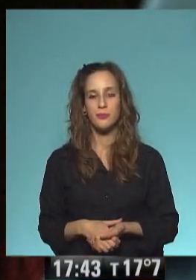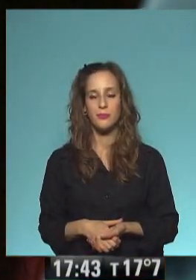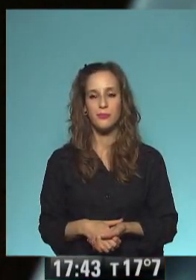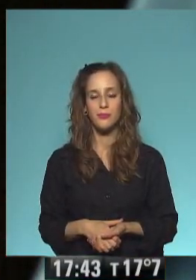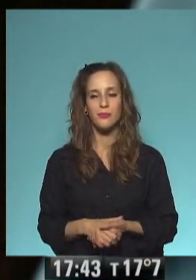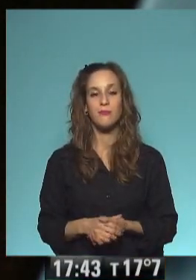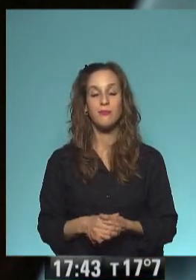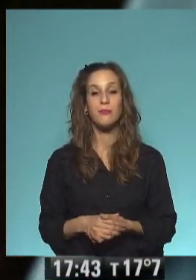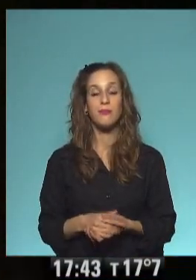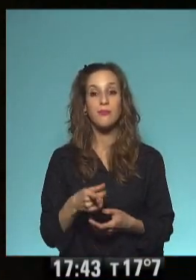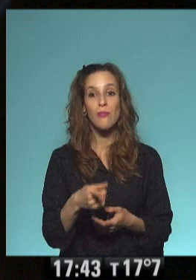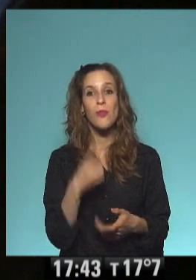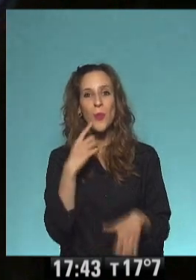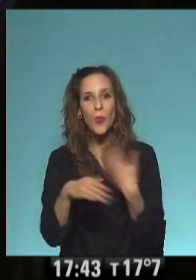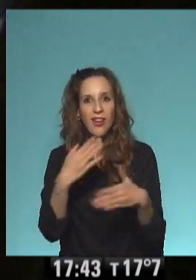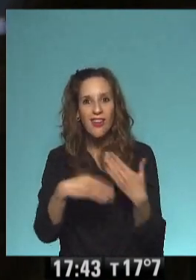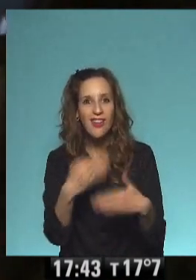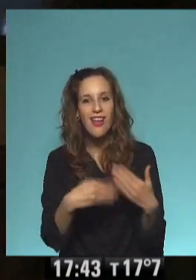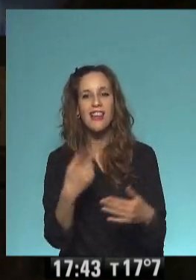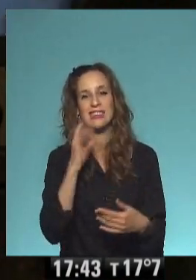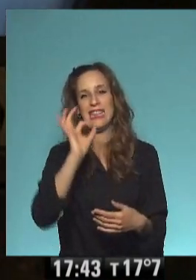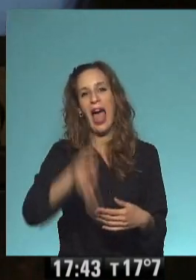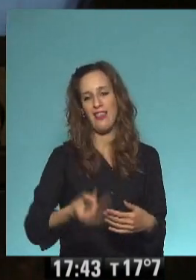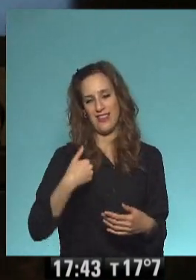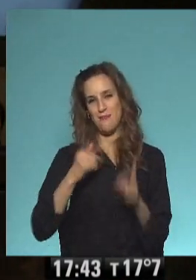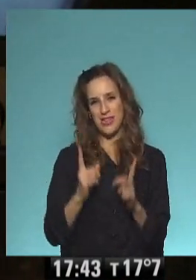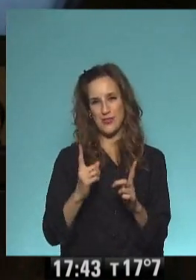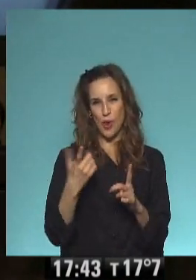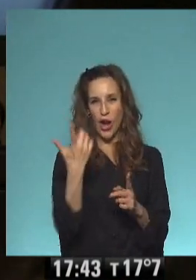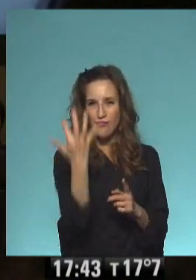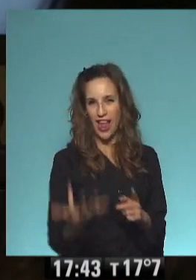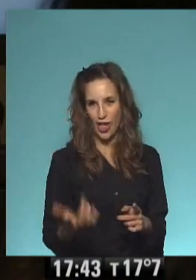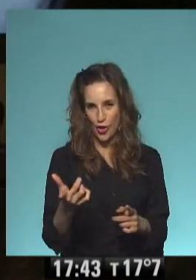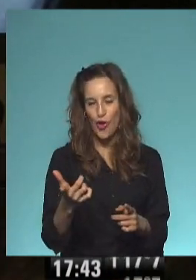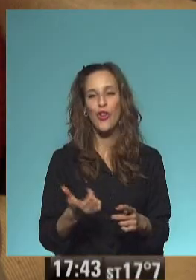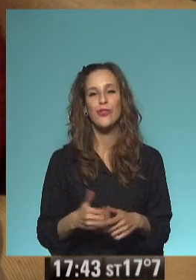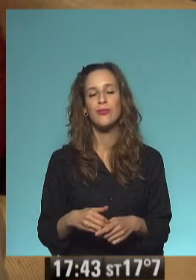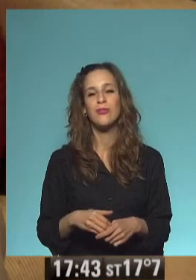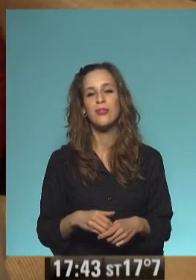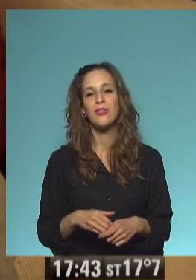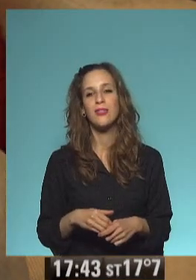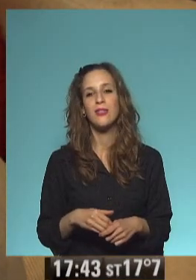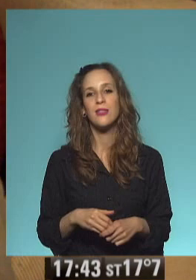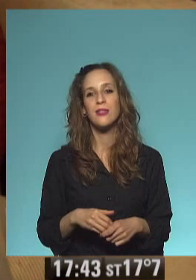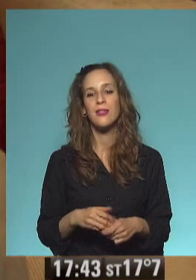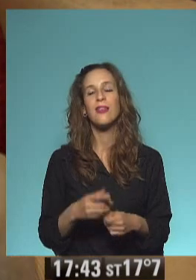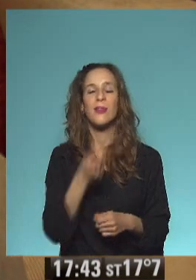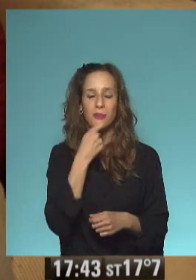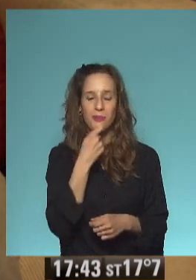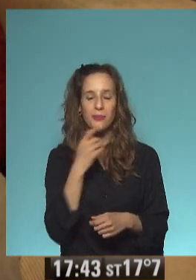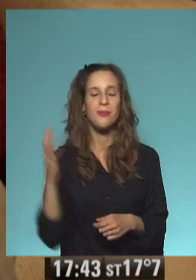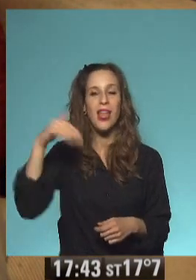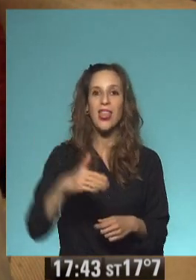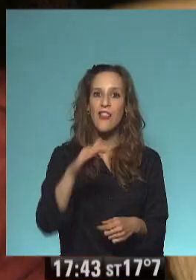Está jugando enfrente del espejo y se da cuenta que es él. Algunos animales sí se pueden reconocer. Por ejemplo, los delfines y